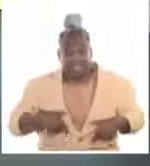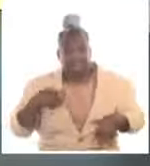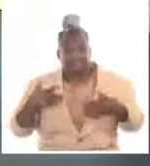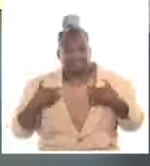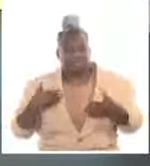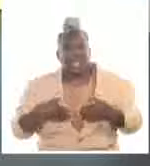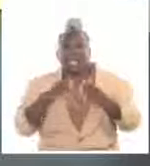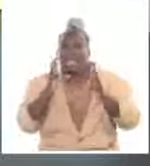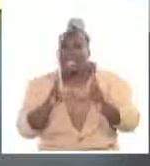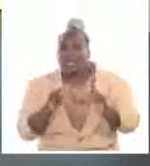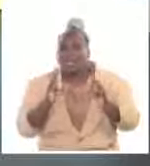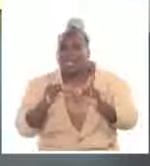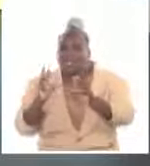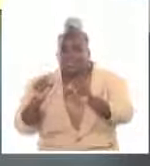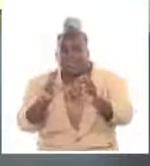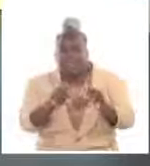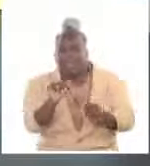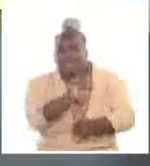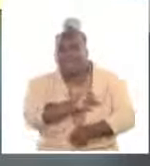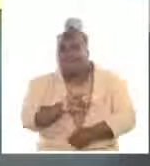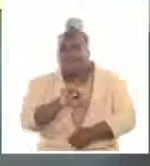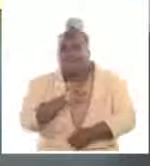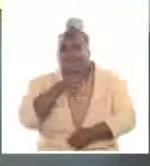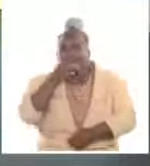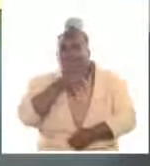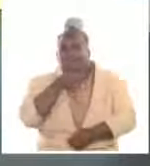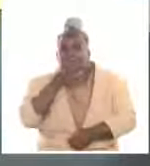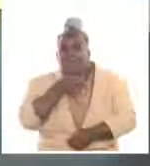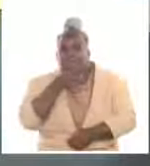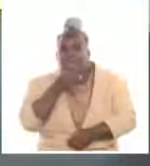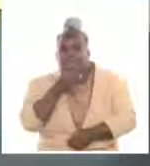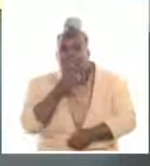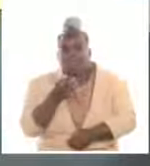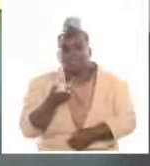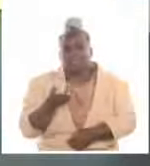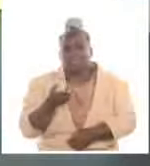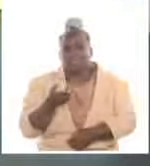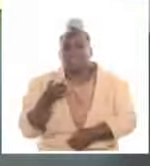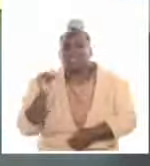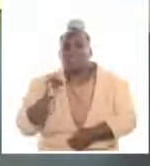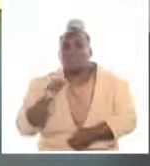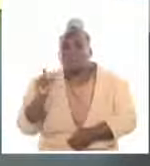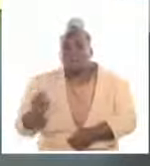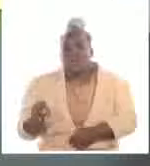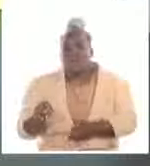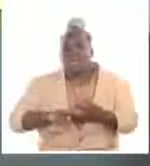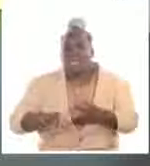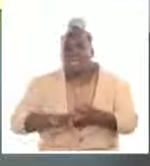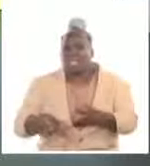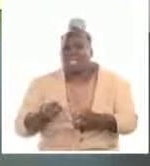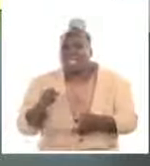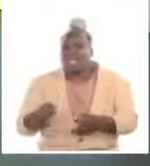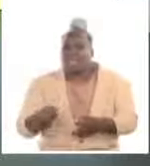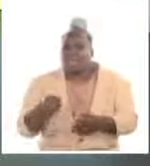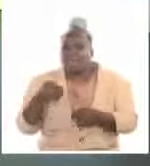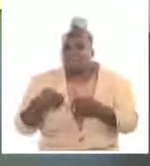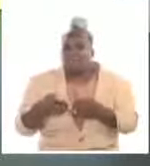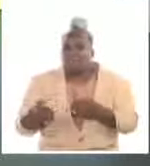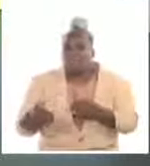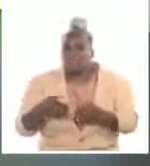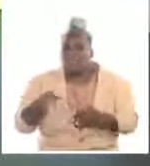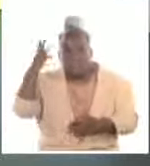su favor. También se refirió despectivamente al tema de la migración, describiendo la crisis en la frontera con México en